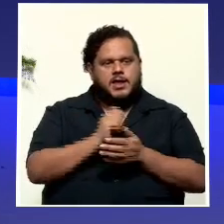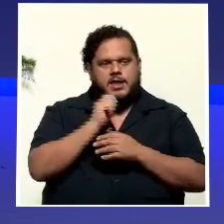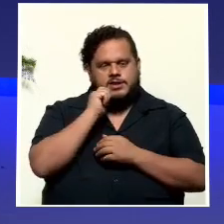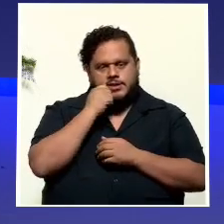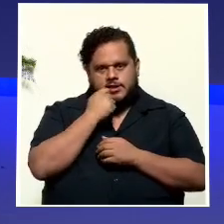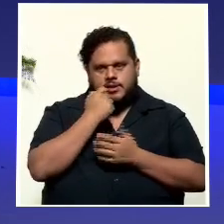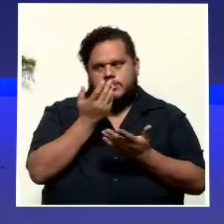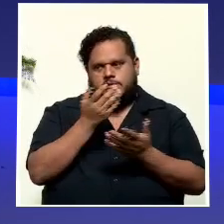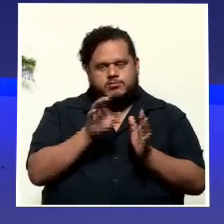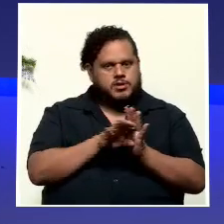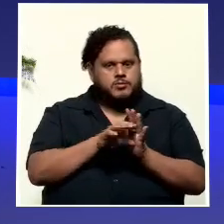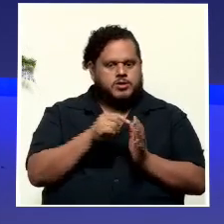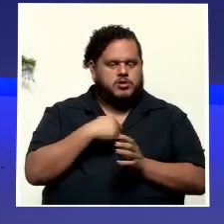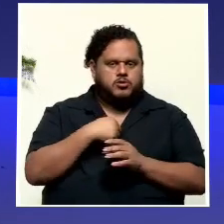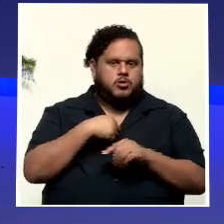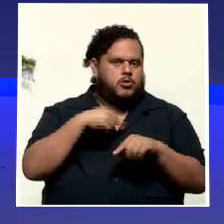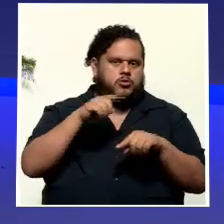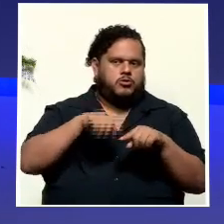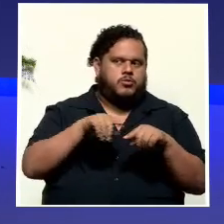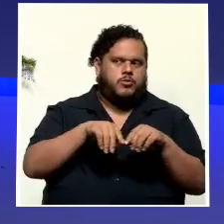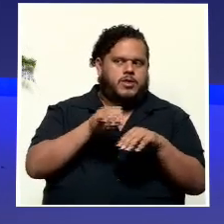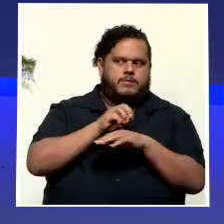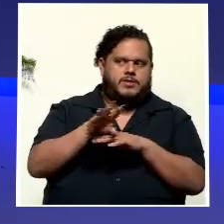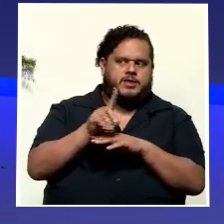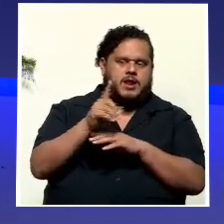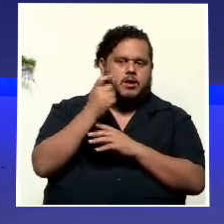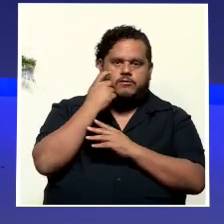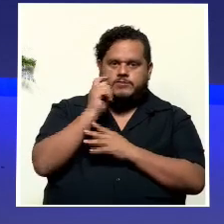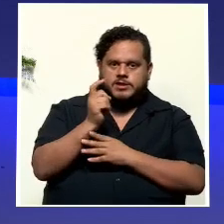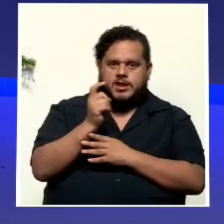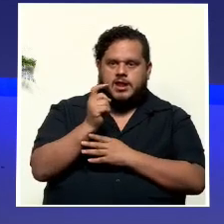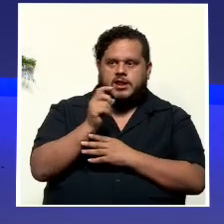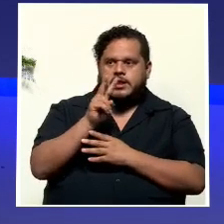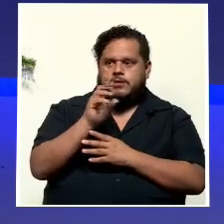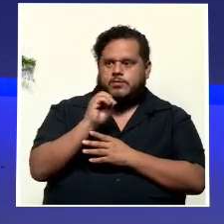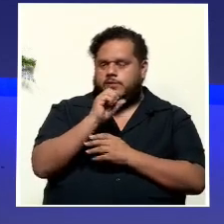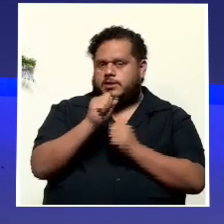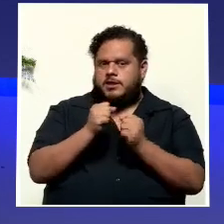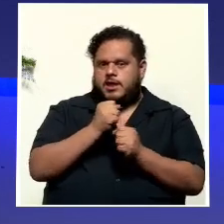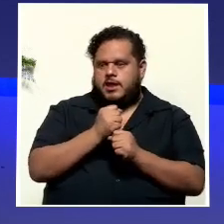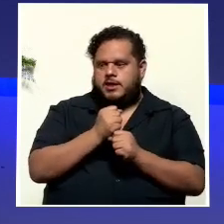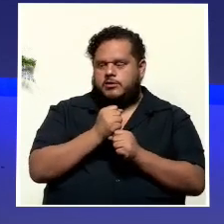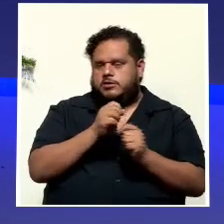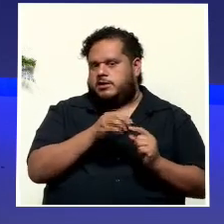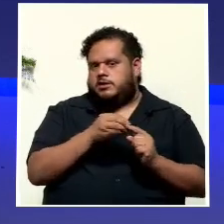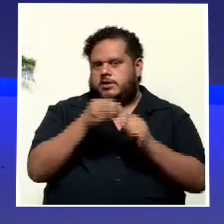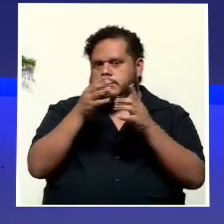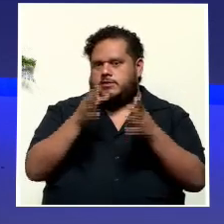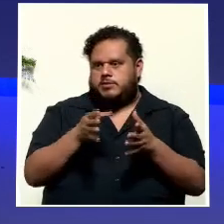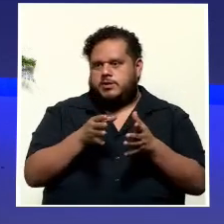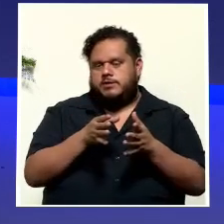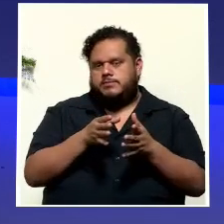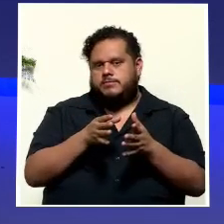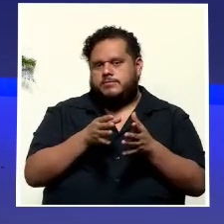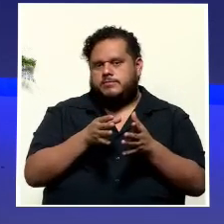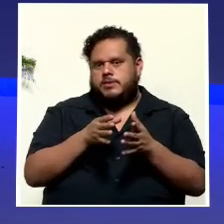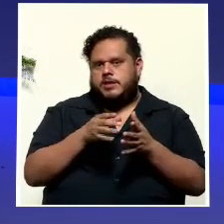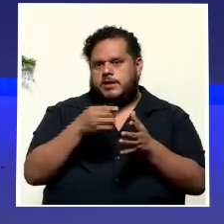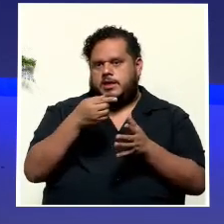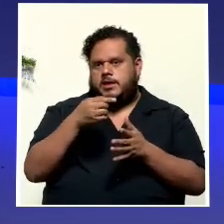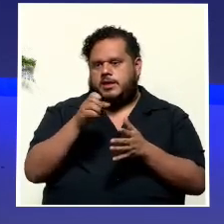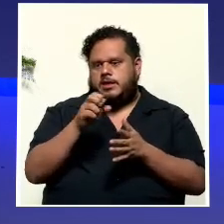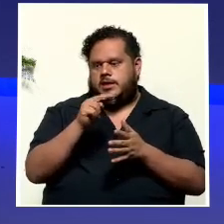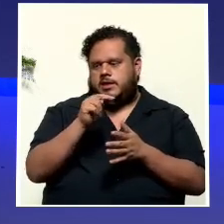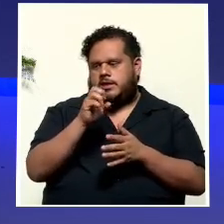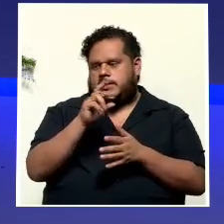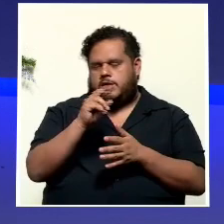que digamos yo no pueda mandar a un fiscal que ha sido por 20 años especialista en género,